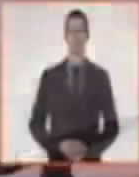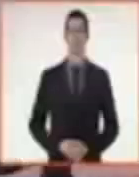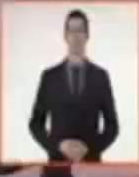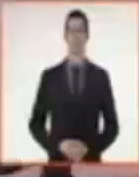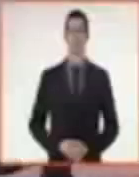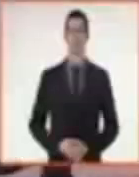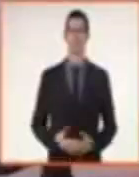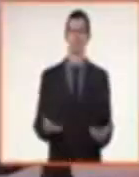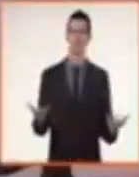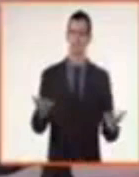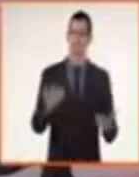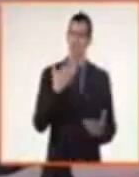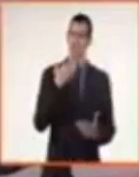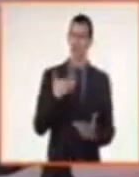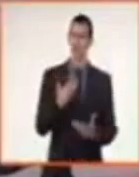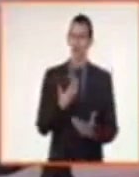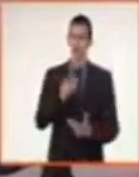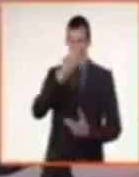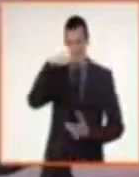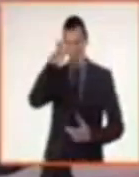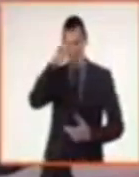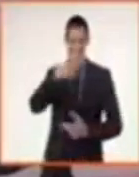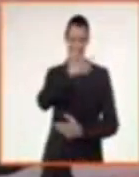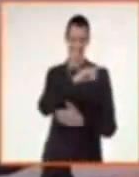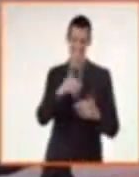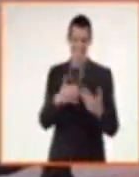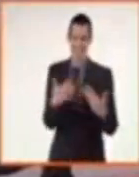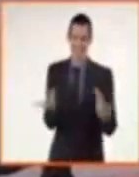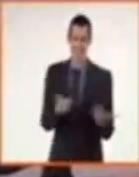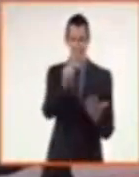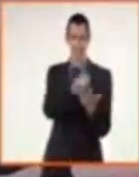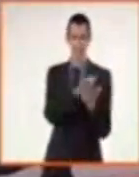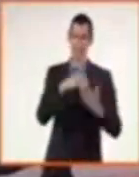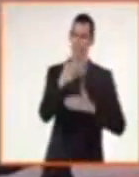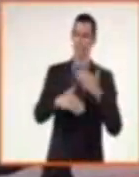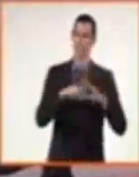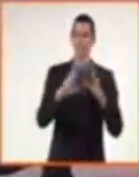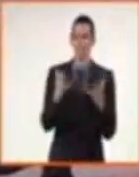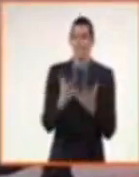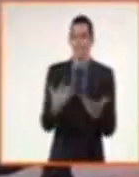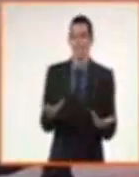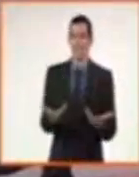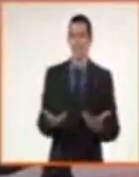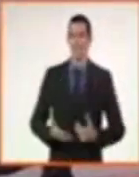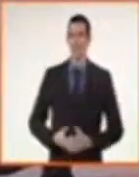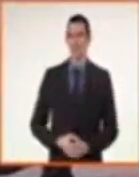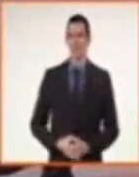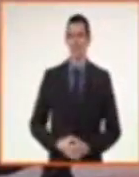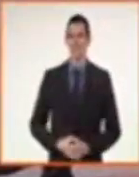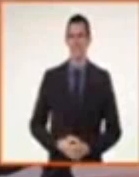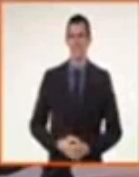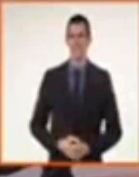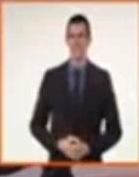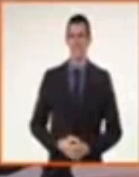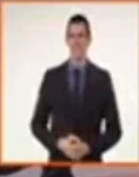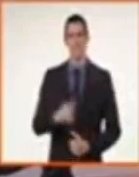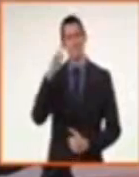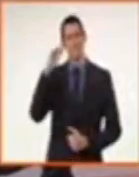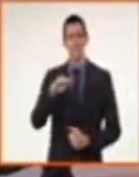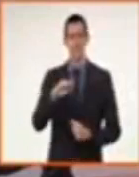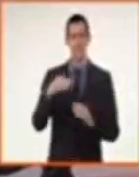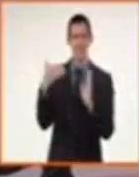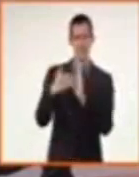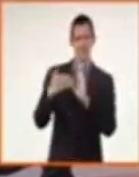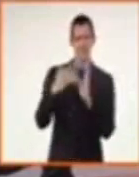Bueno, ¿cómo ganó Cuba ayer? ¿Cómo fue este proceso electoral? ¿En qué contexto se dio? ¿Cuántas amenazas se